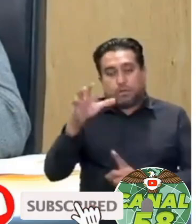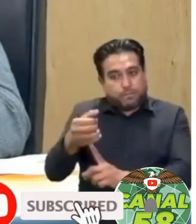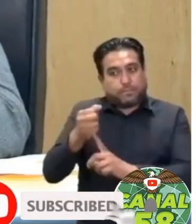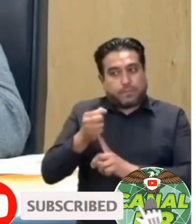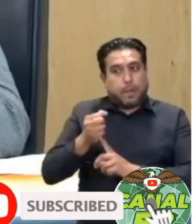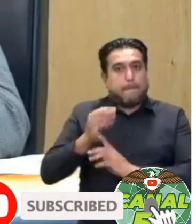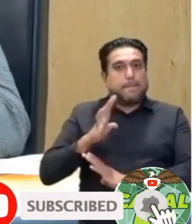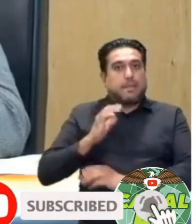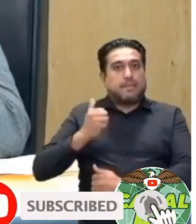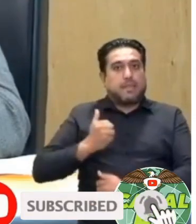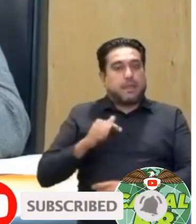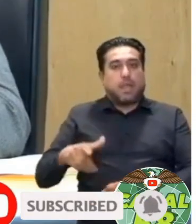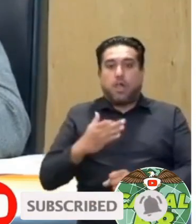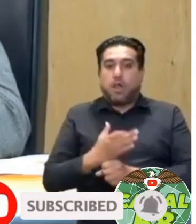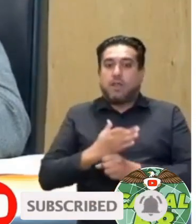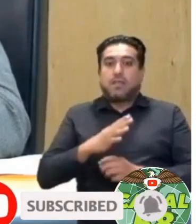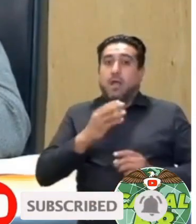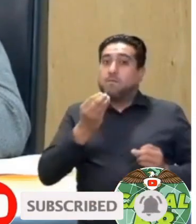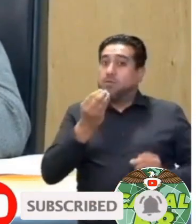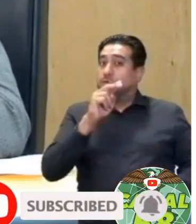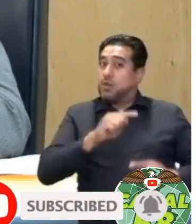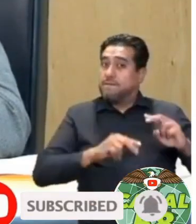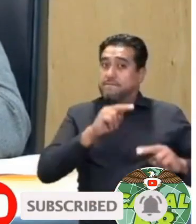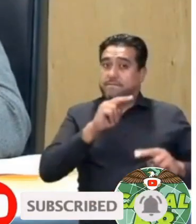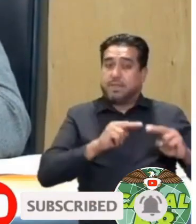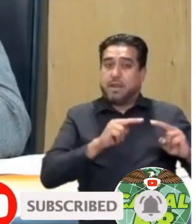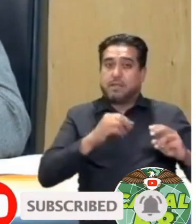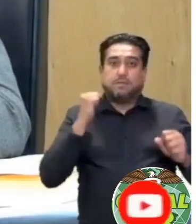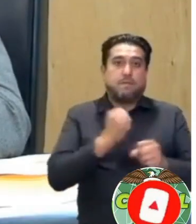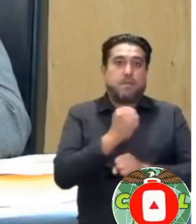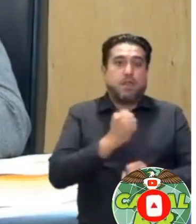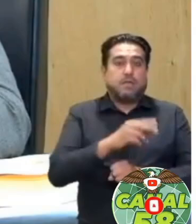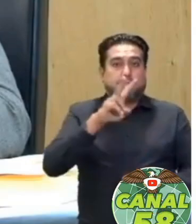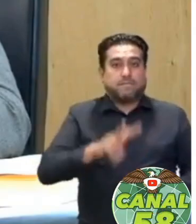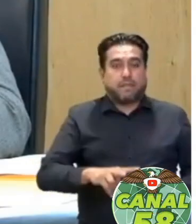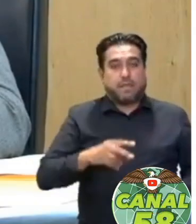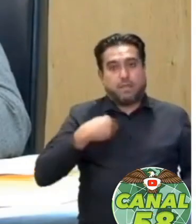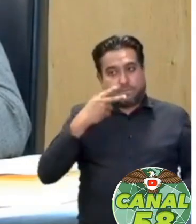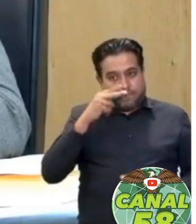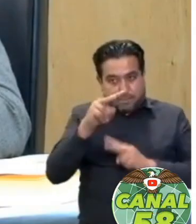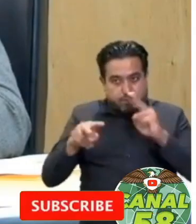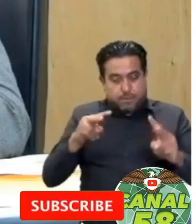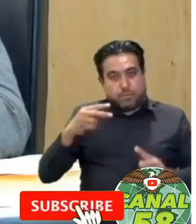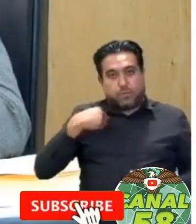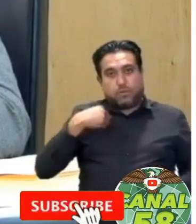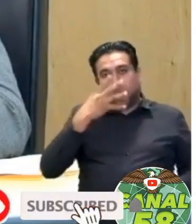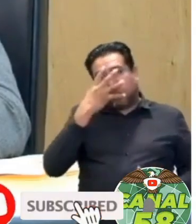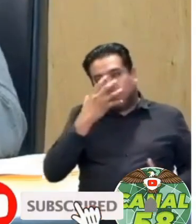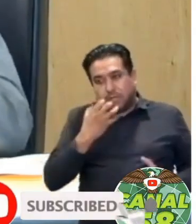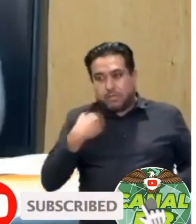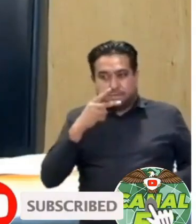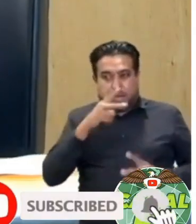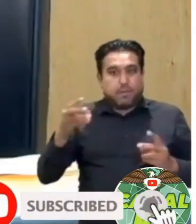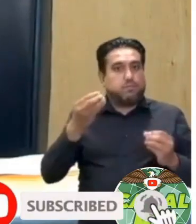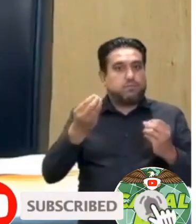despliegue que tenemos para enfrentar los altos niveles de inseguridad y de violencia que tristemente vemos y oímos en todos los